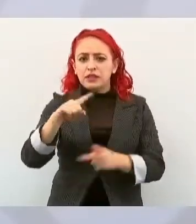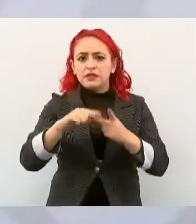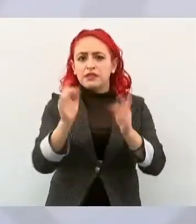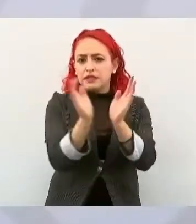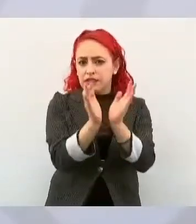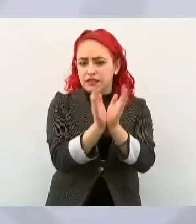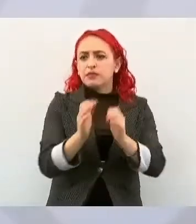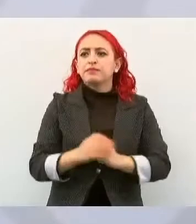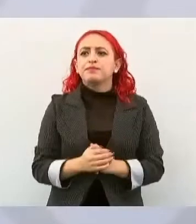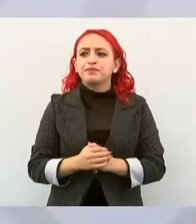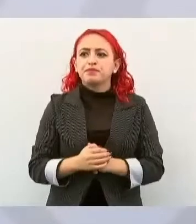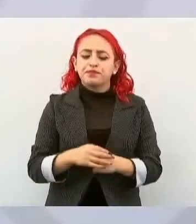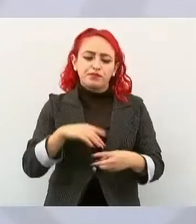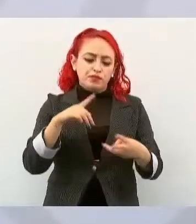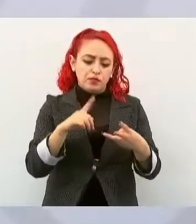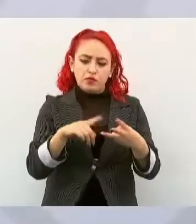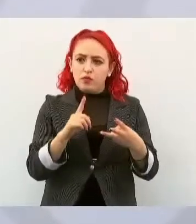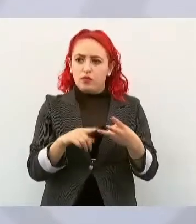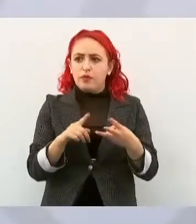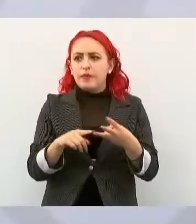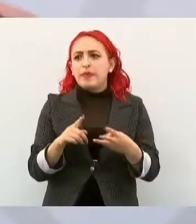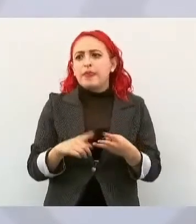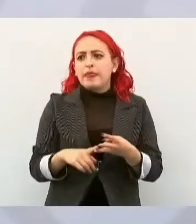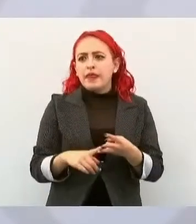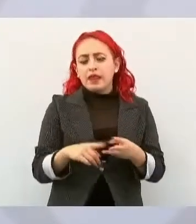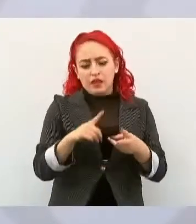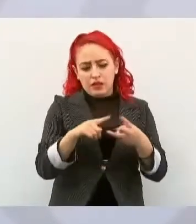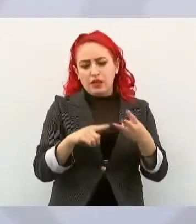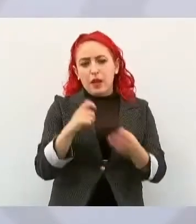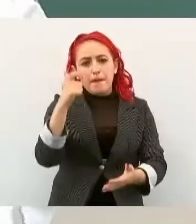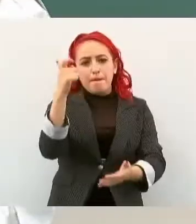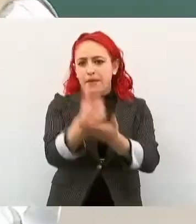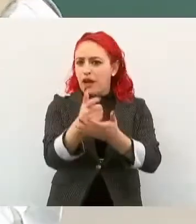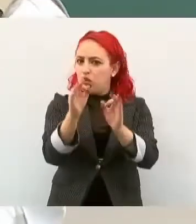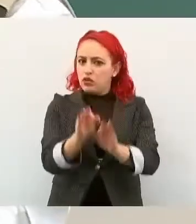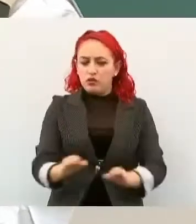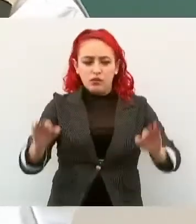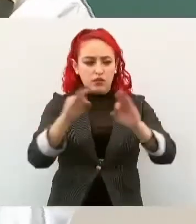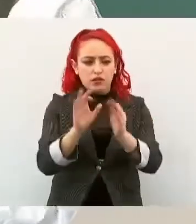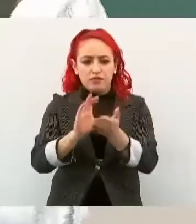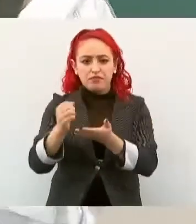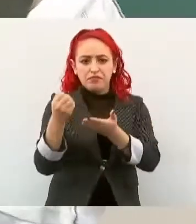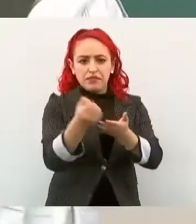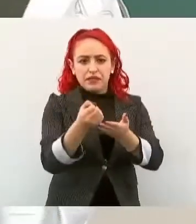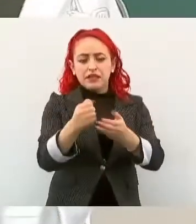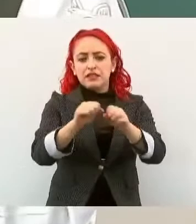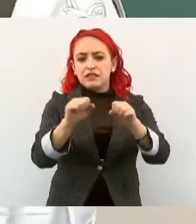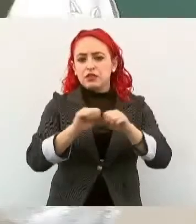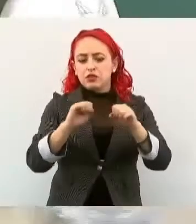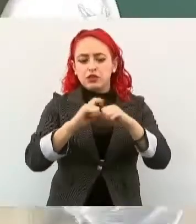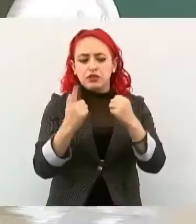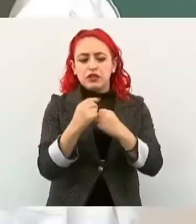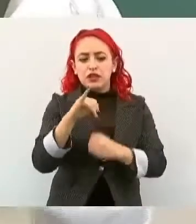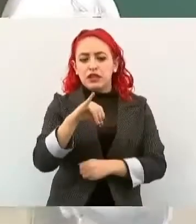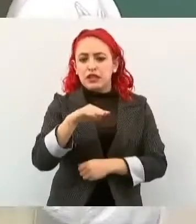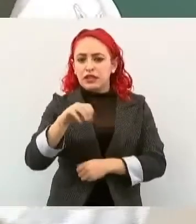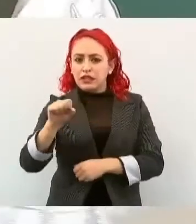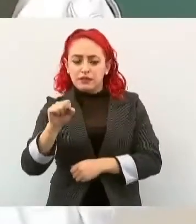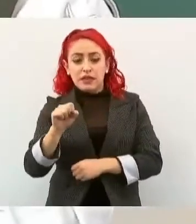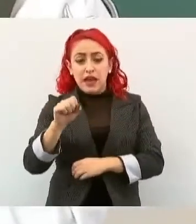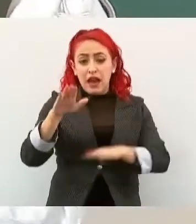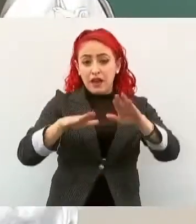ISSSTE. Y desde luego, los otros dos reconocimientos son por este pago tan importante que ha hecho al Seguro Social. El IMSS atiende en algunos